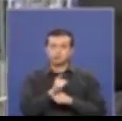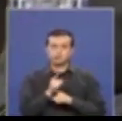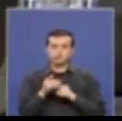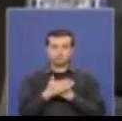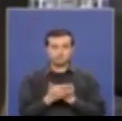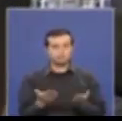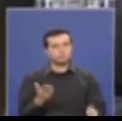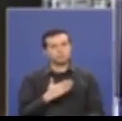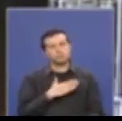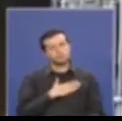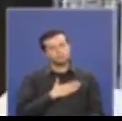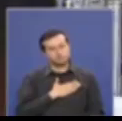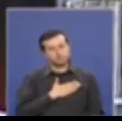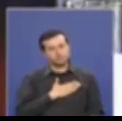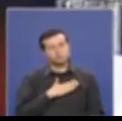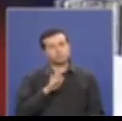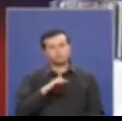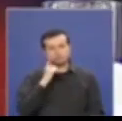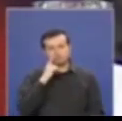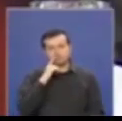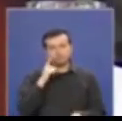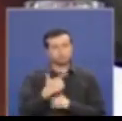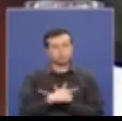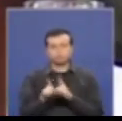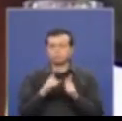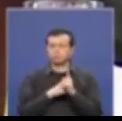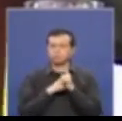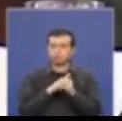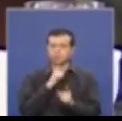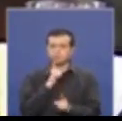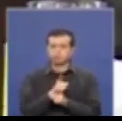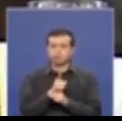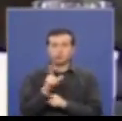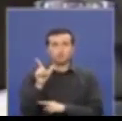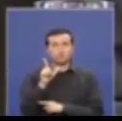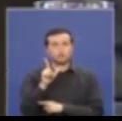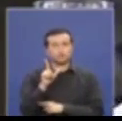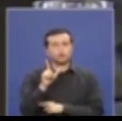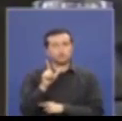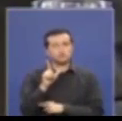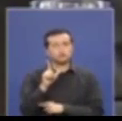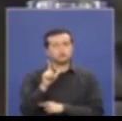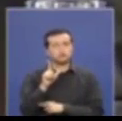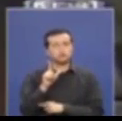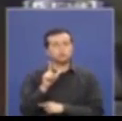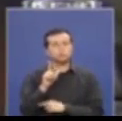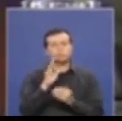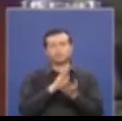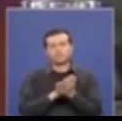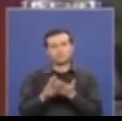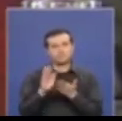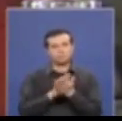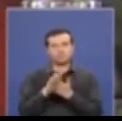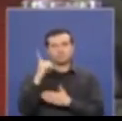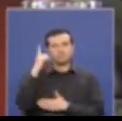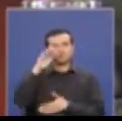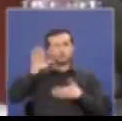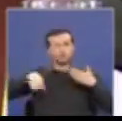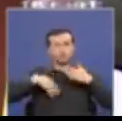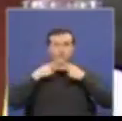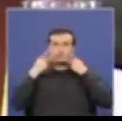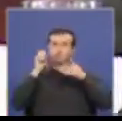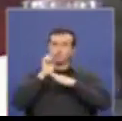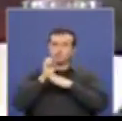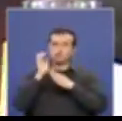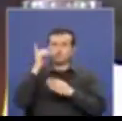Amalia. Amalia querida, tu padre saldrá libre inmediatamente, al menos el lunes, a más tardar, y 1000 disculpas de parte del pueblo